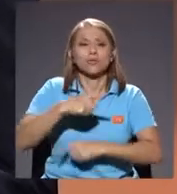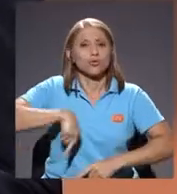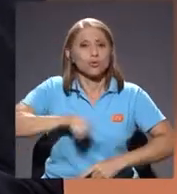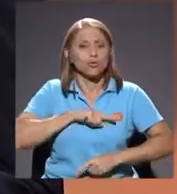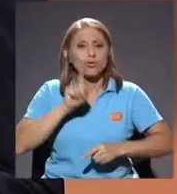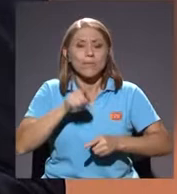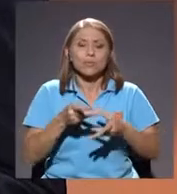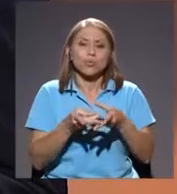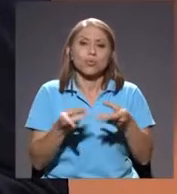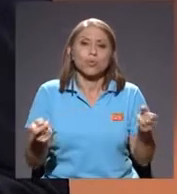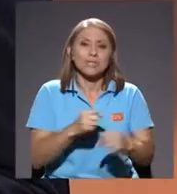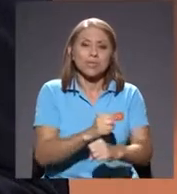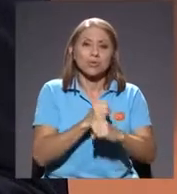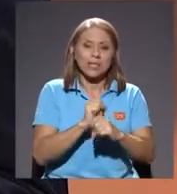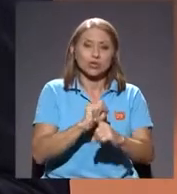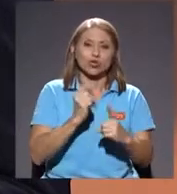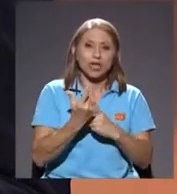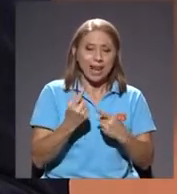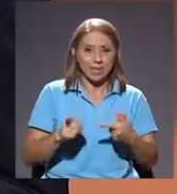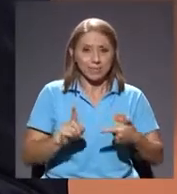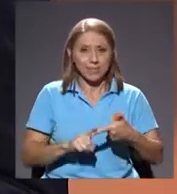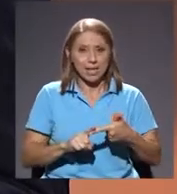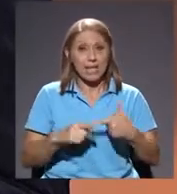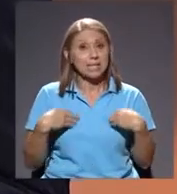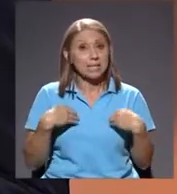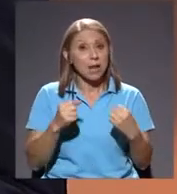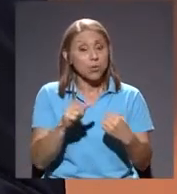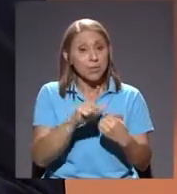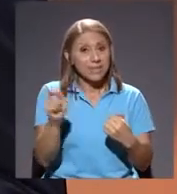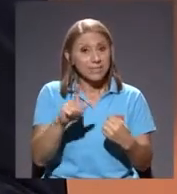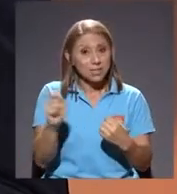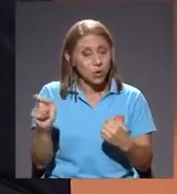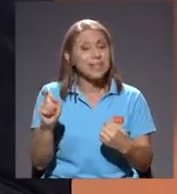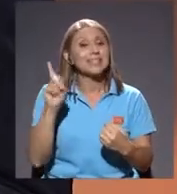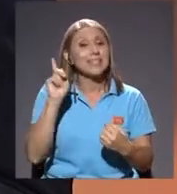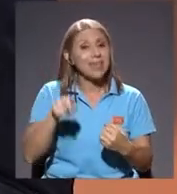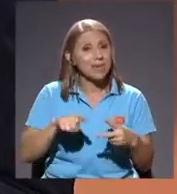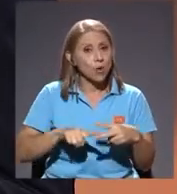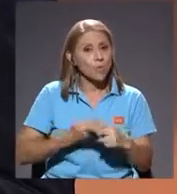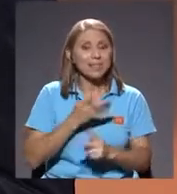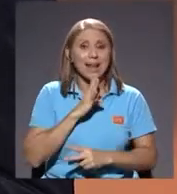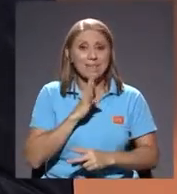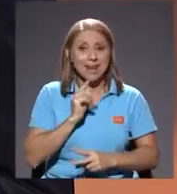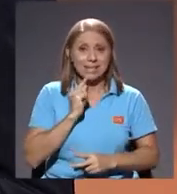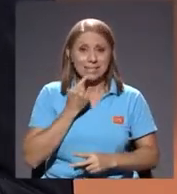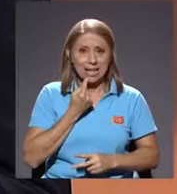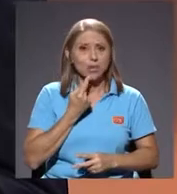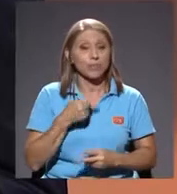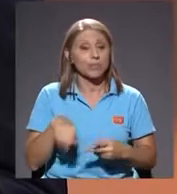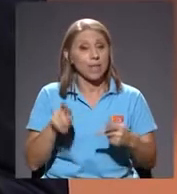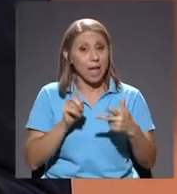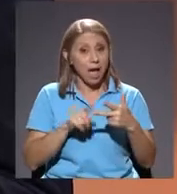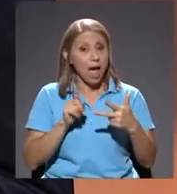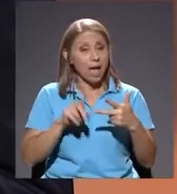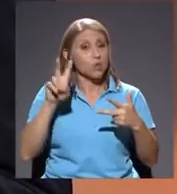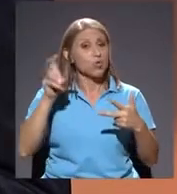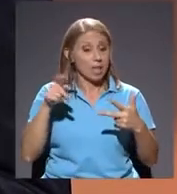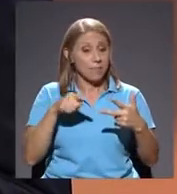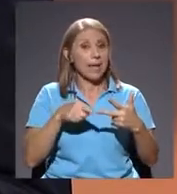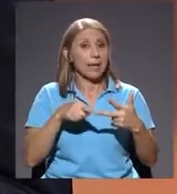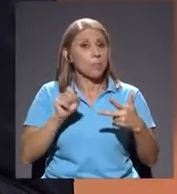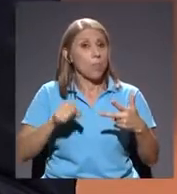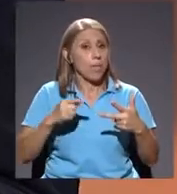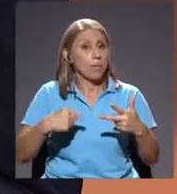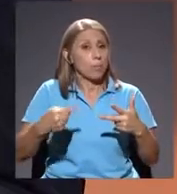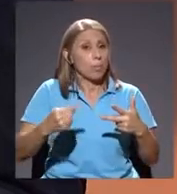aspectos de seguridad social salud y pensiones tienen tienen que que comenzar a hablar en serio hay un tema que nos puede pegar pronto